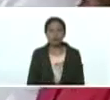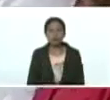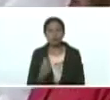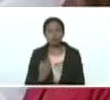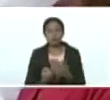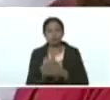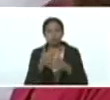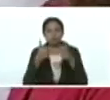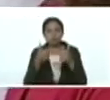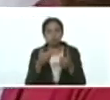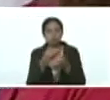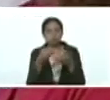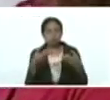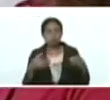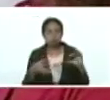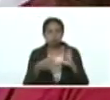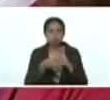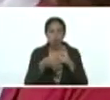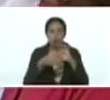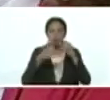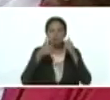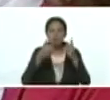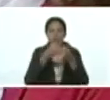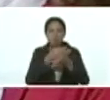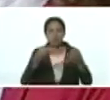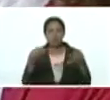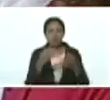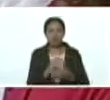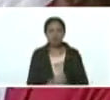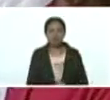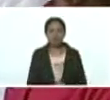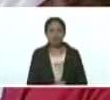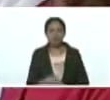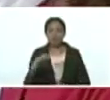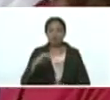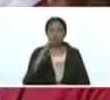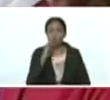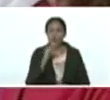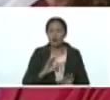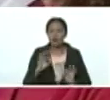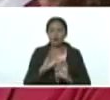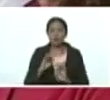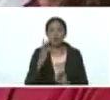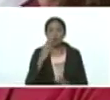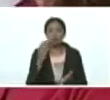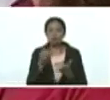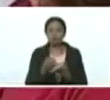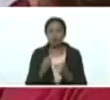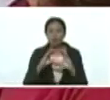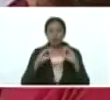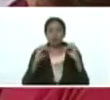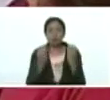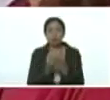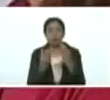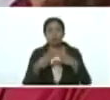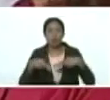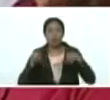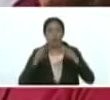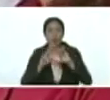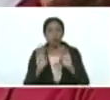bien la cooperación. Muy bien. Donde no ha funcionado para nada la cooperación es con la Organización de Naciones